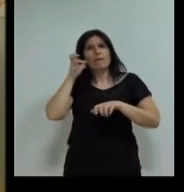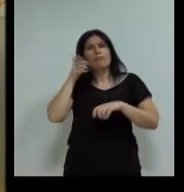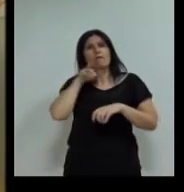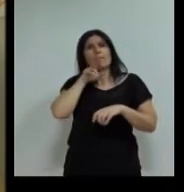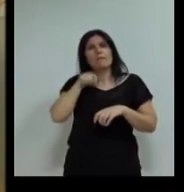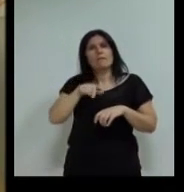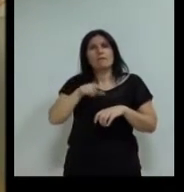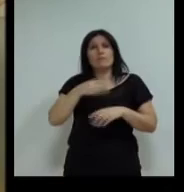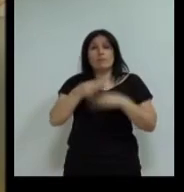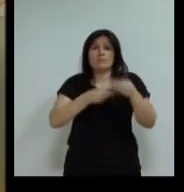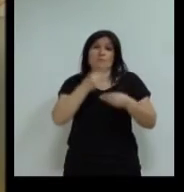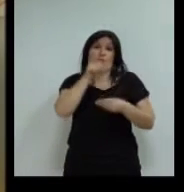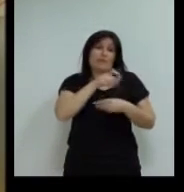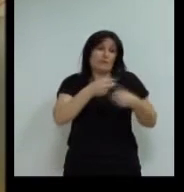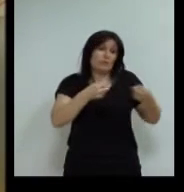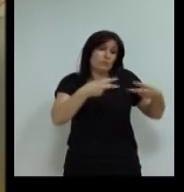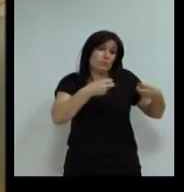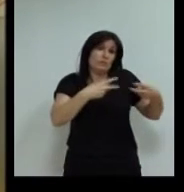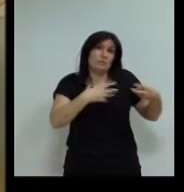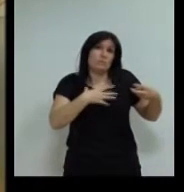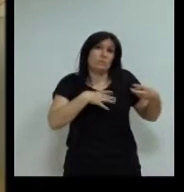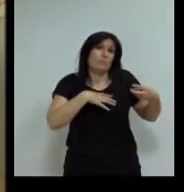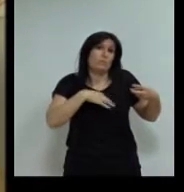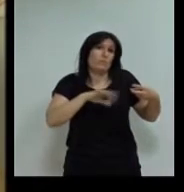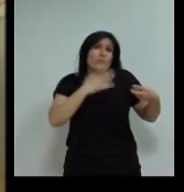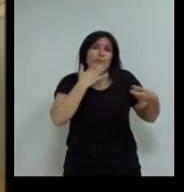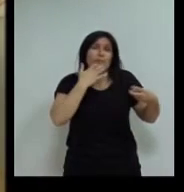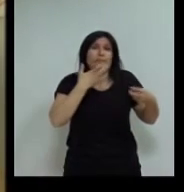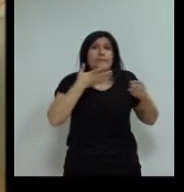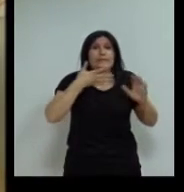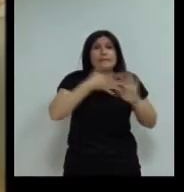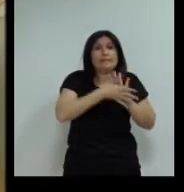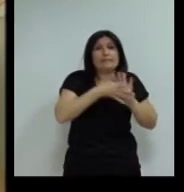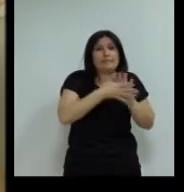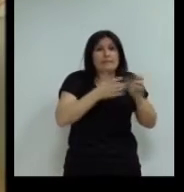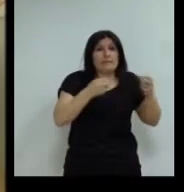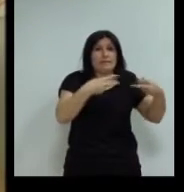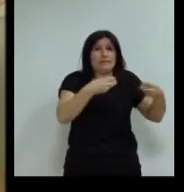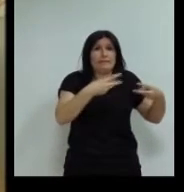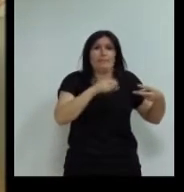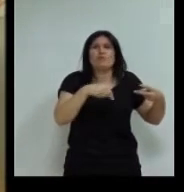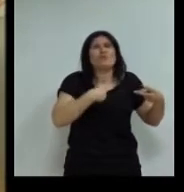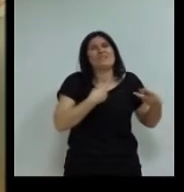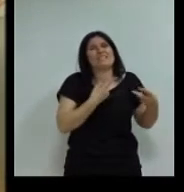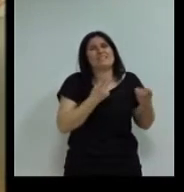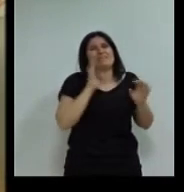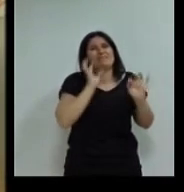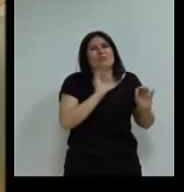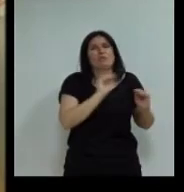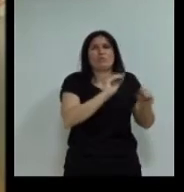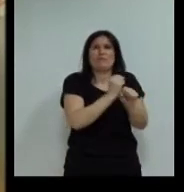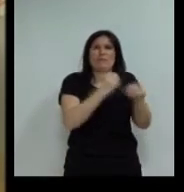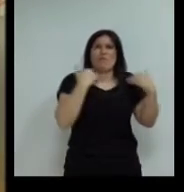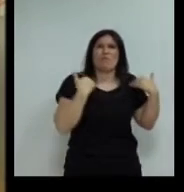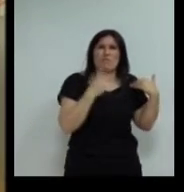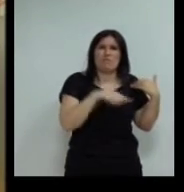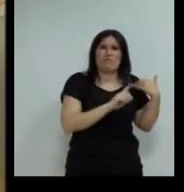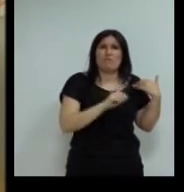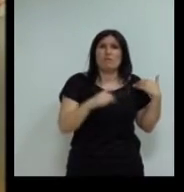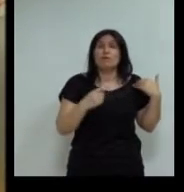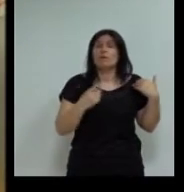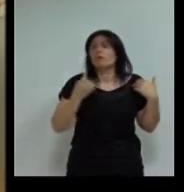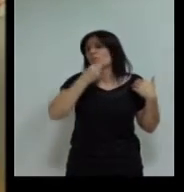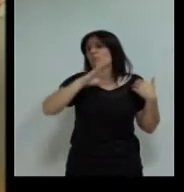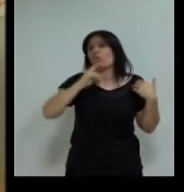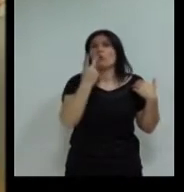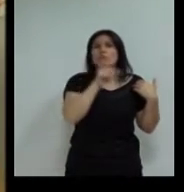que hace subtitulado, pues oye, puede audiodescribir, pero no es el caso. Una persona se dedica a una cosa y la otra. Entonces la idea es que esas 2 personas,